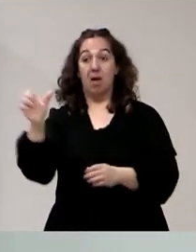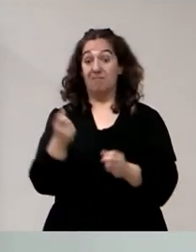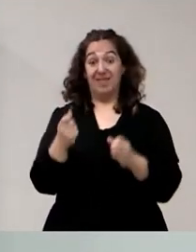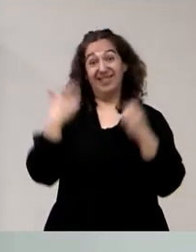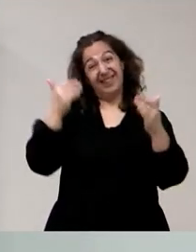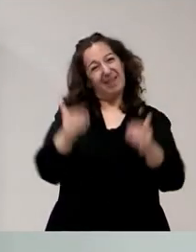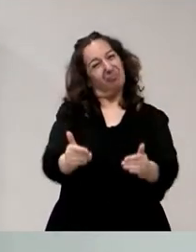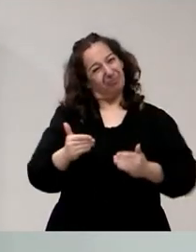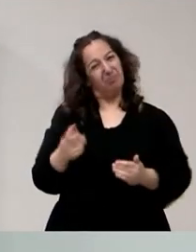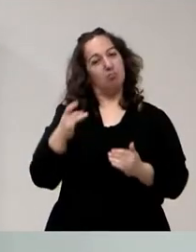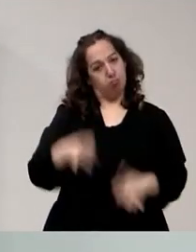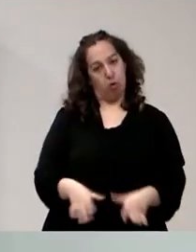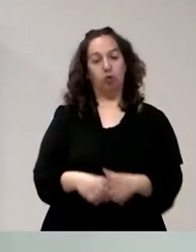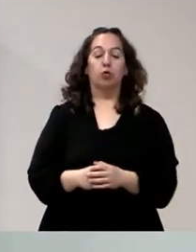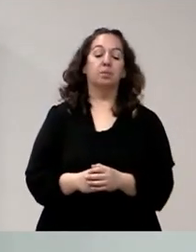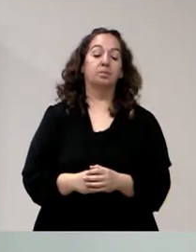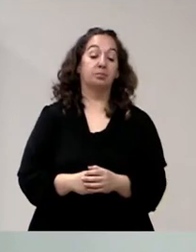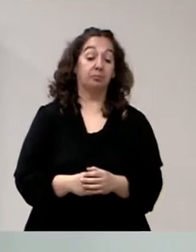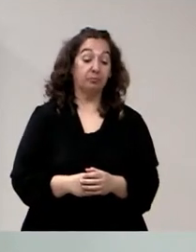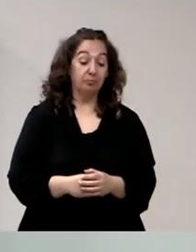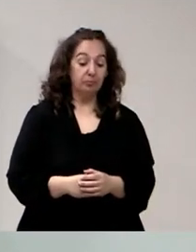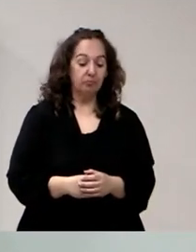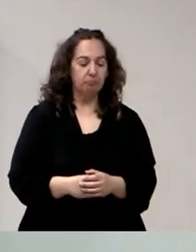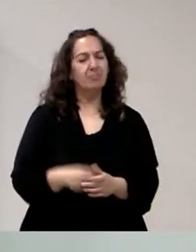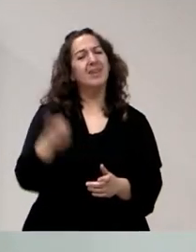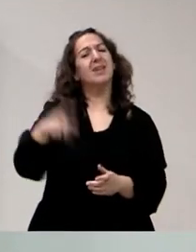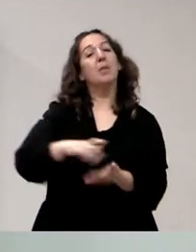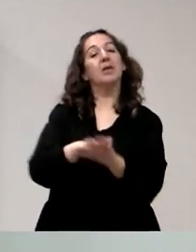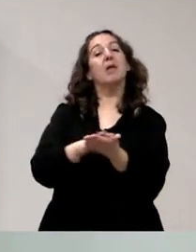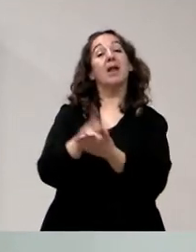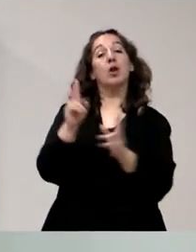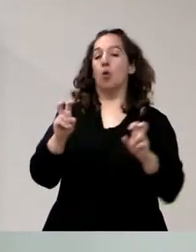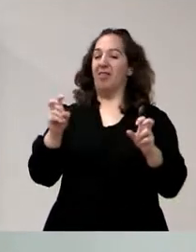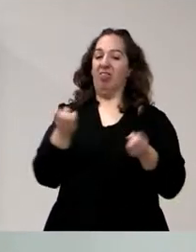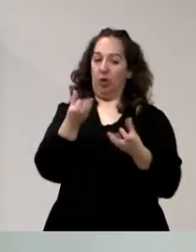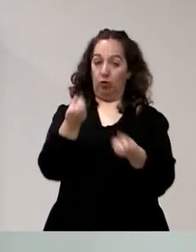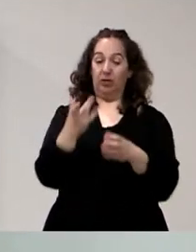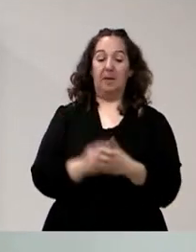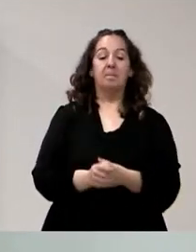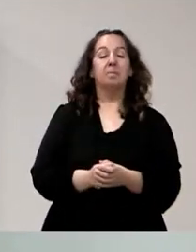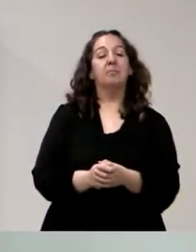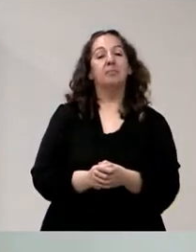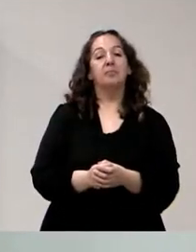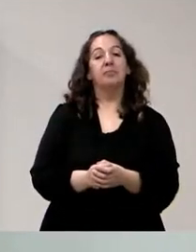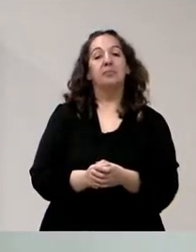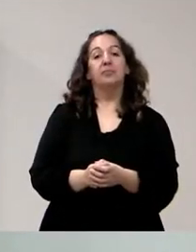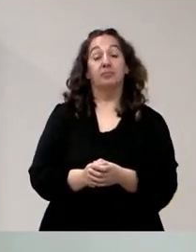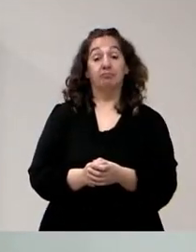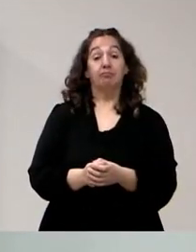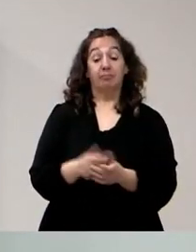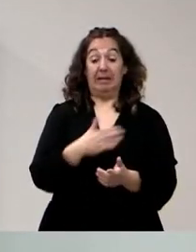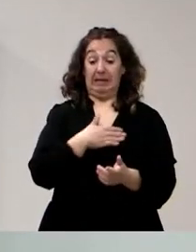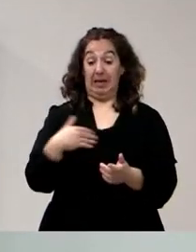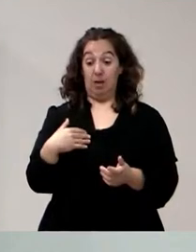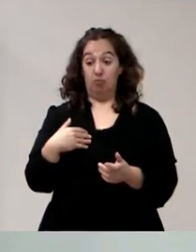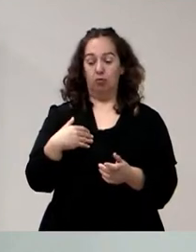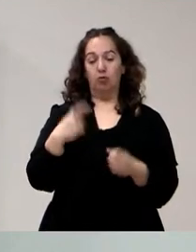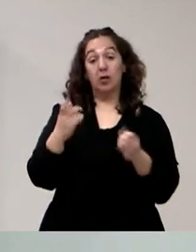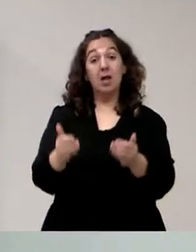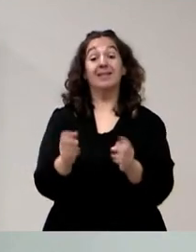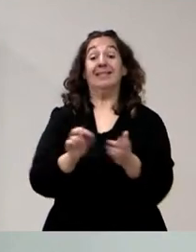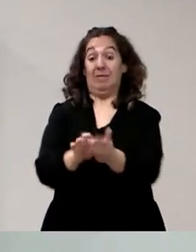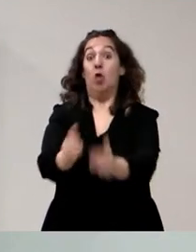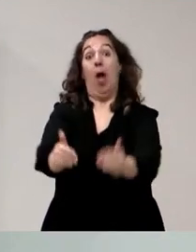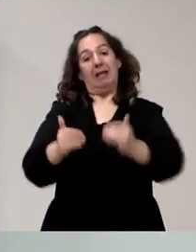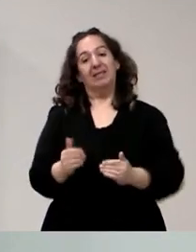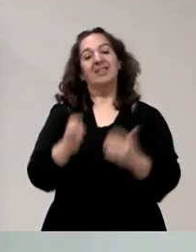posible y también quiero en ese sentido aportarles una novedad En esa dirección queremos adelantar la puesta en servicio